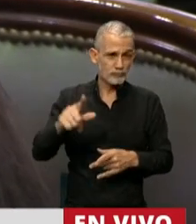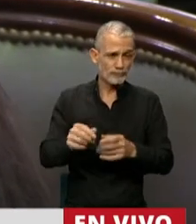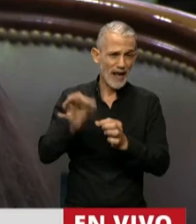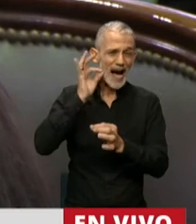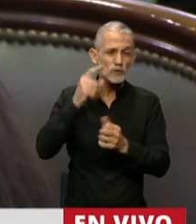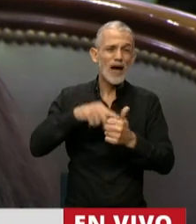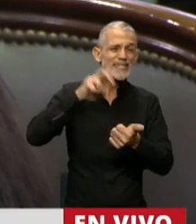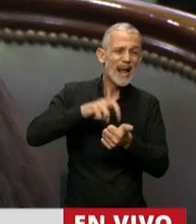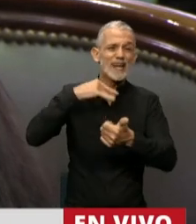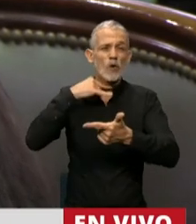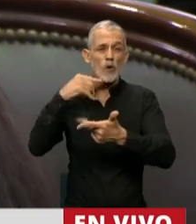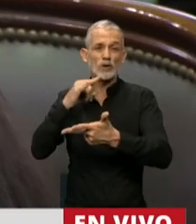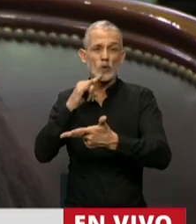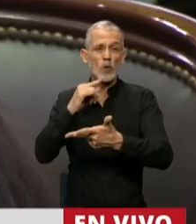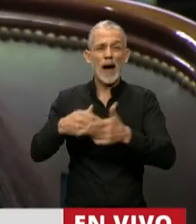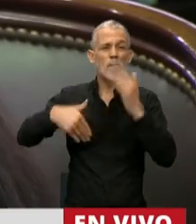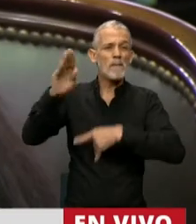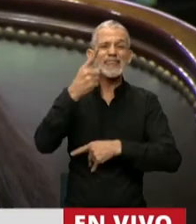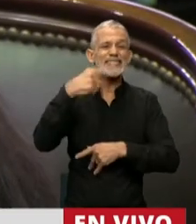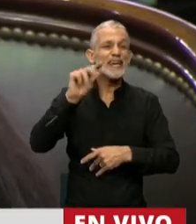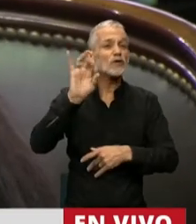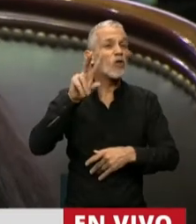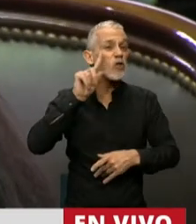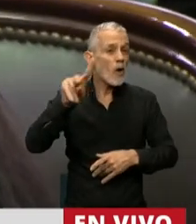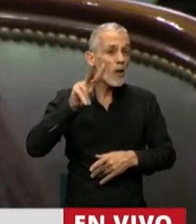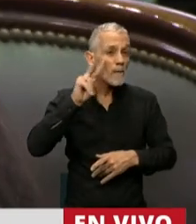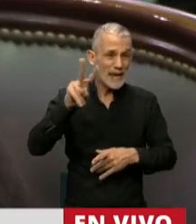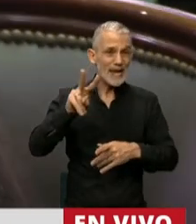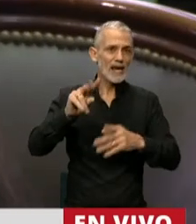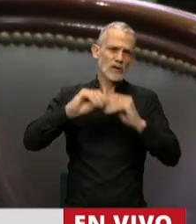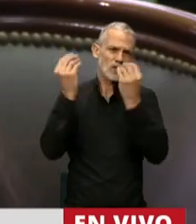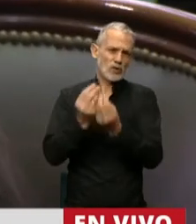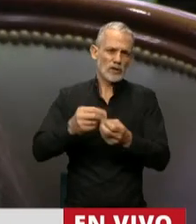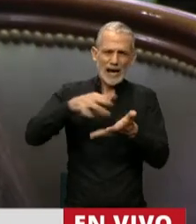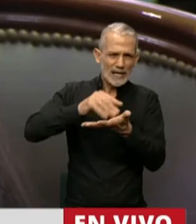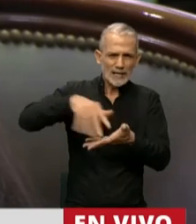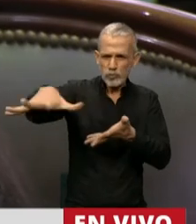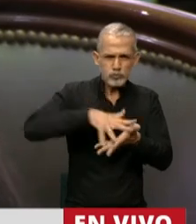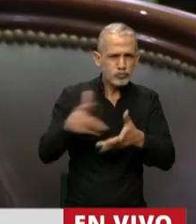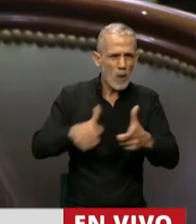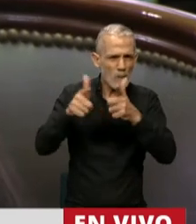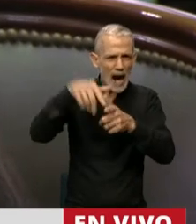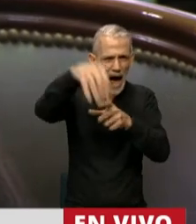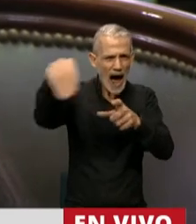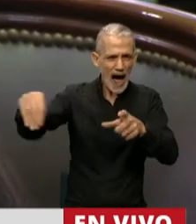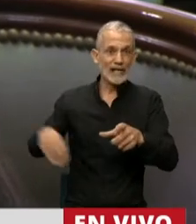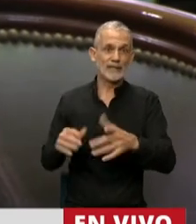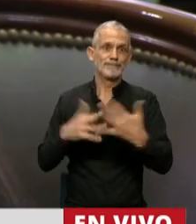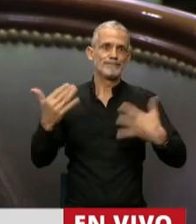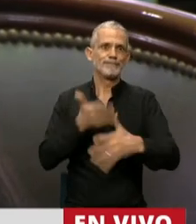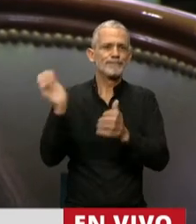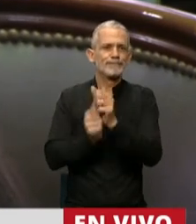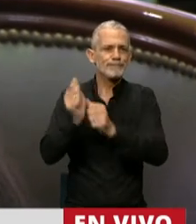entre Salta, Jujuy y Tucumán la producción de más de 102.000 toneladas sobre 3.200 hectáreas de plantaciones, y la planta